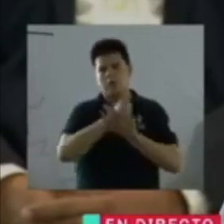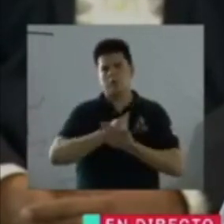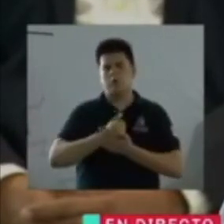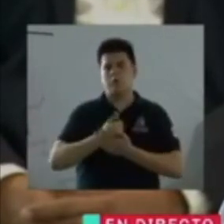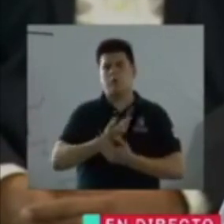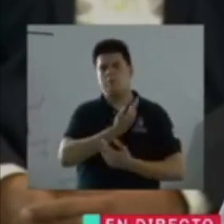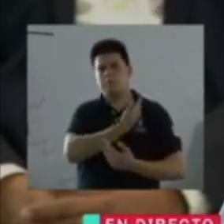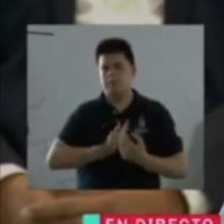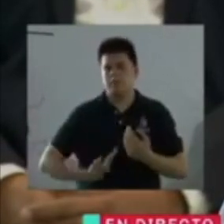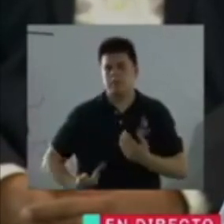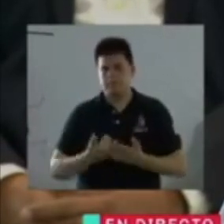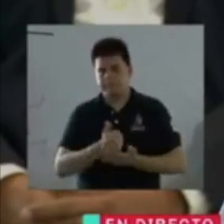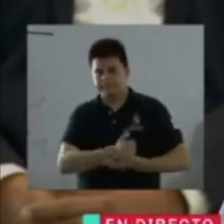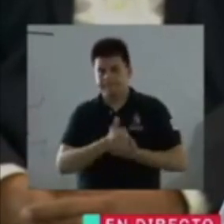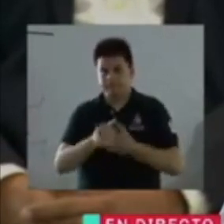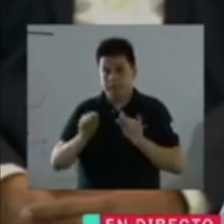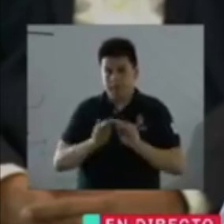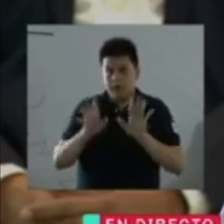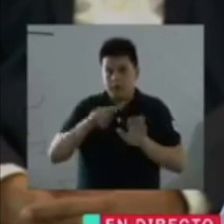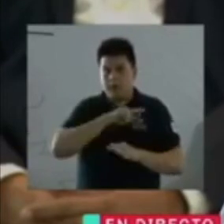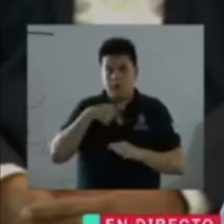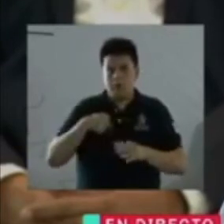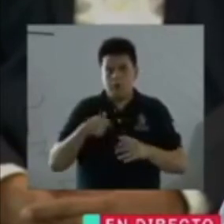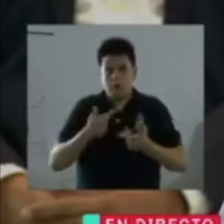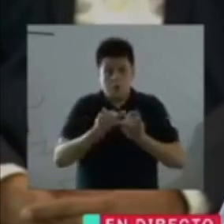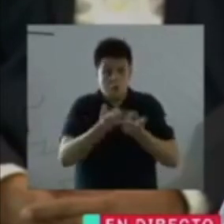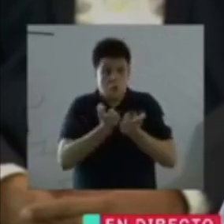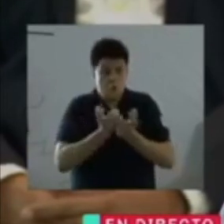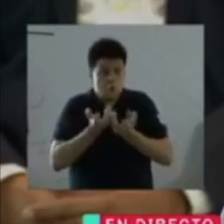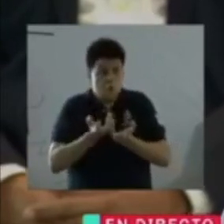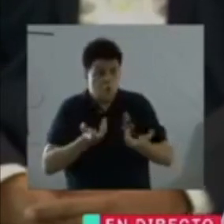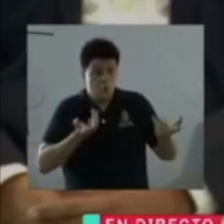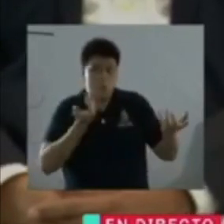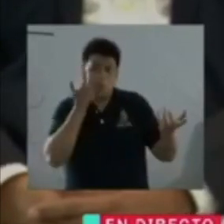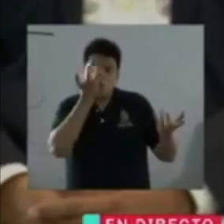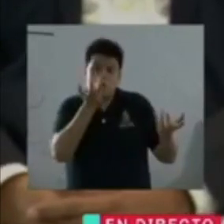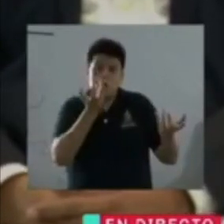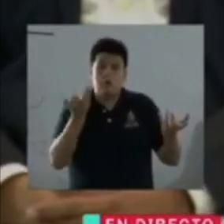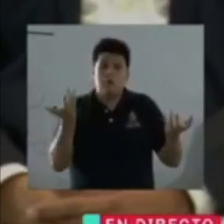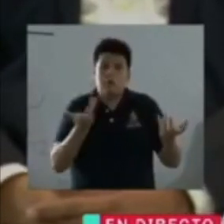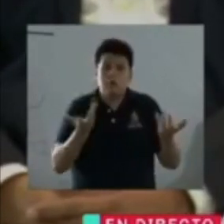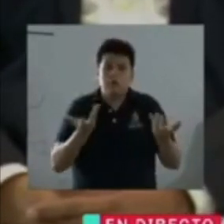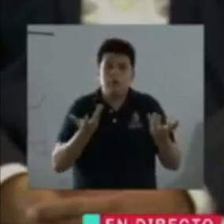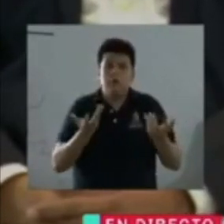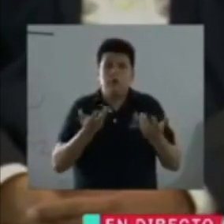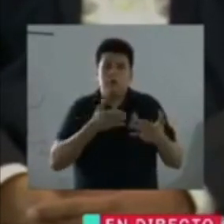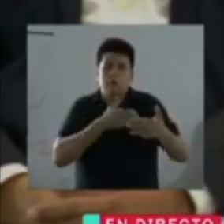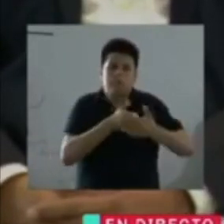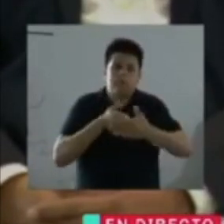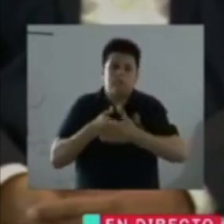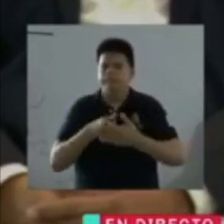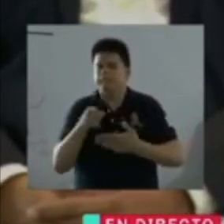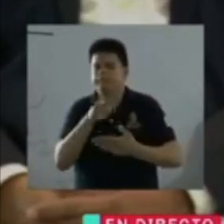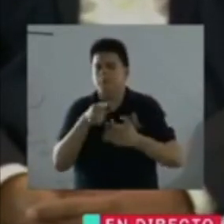República. Que quede claro que no somos un grupo que queremos ponerle obstáculos. Al contrario,